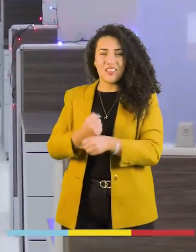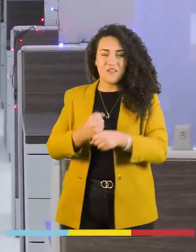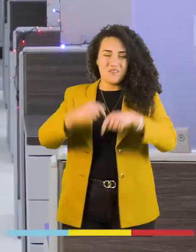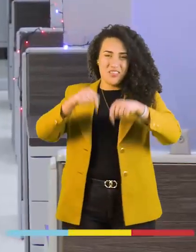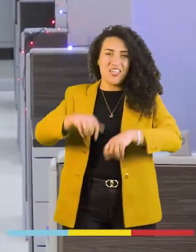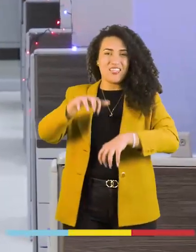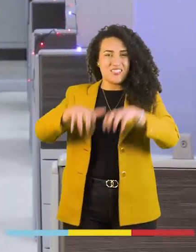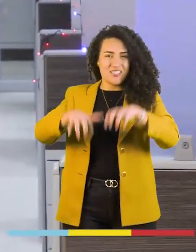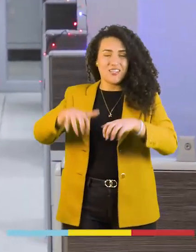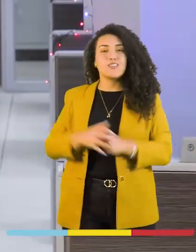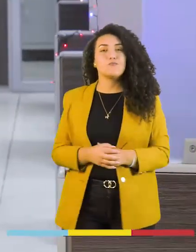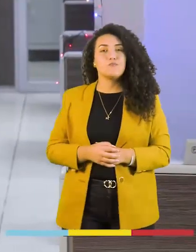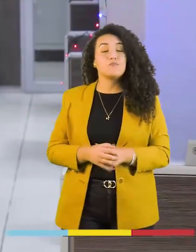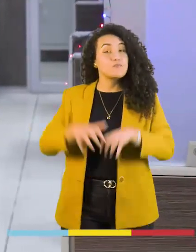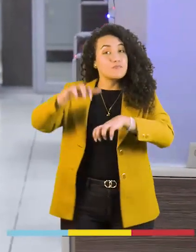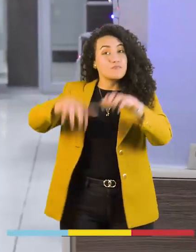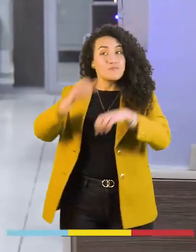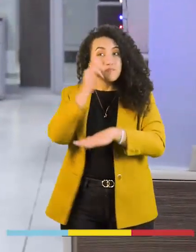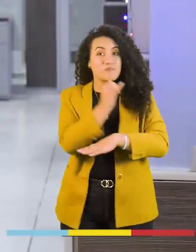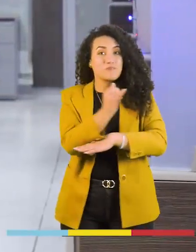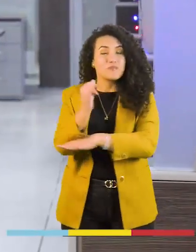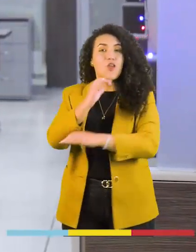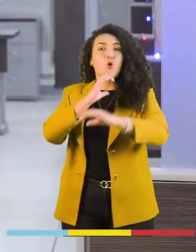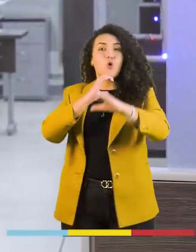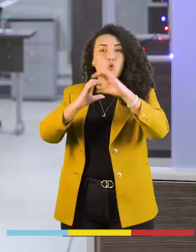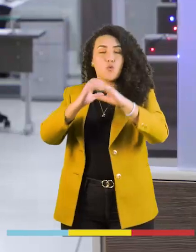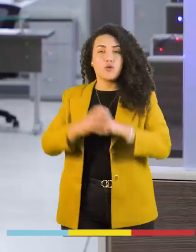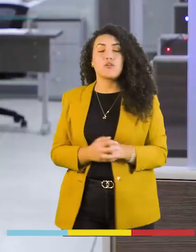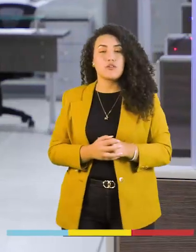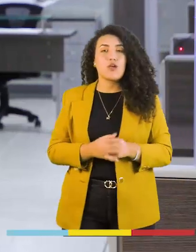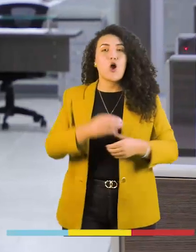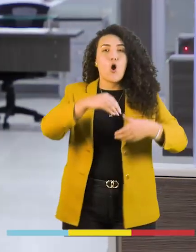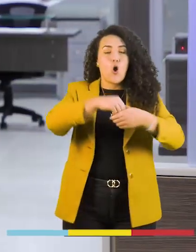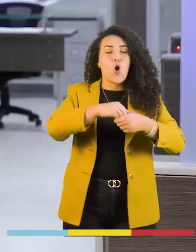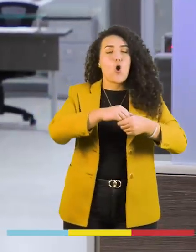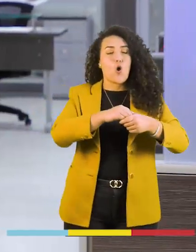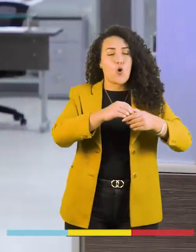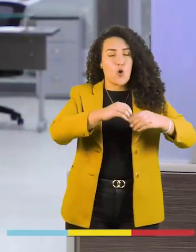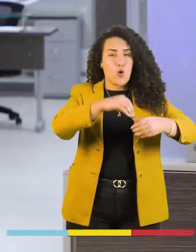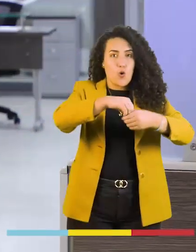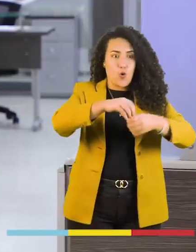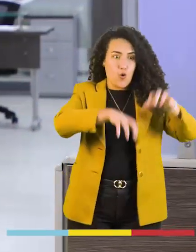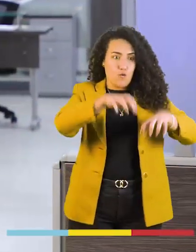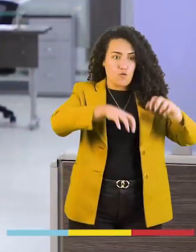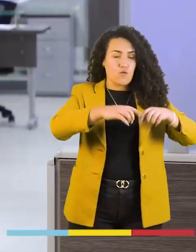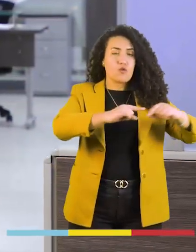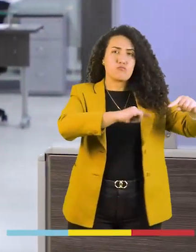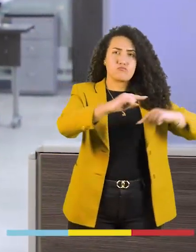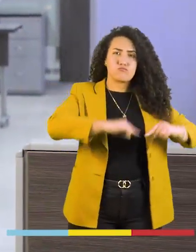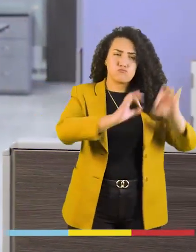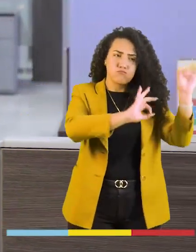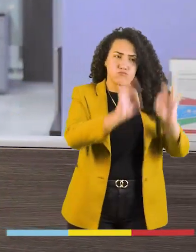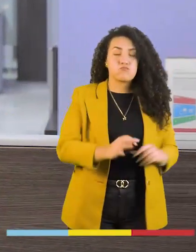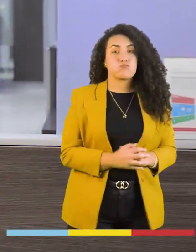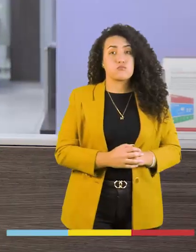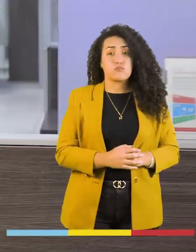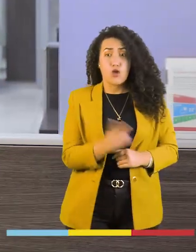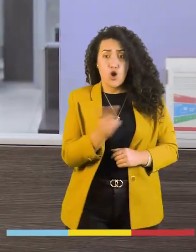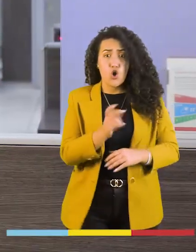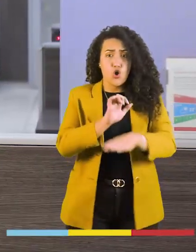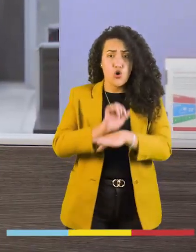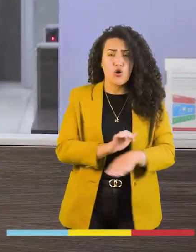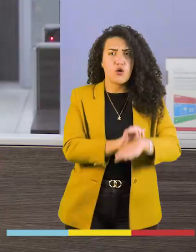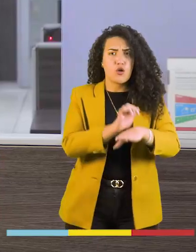Resaltamos el trabajo de nuestra Secretaría, la Secretaría de Prensa y Comunicaciones y la Oficina de Protocolo, dos entidades